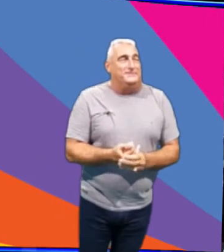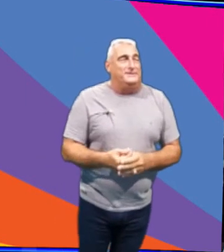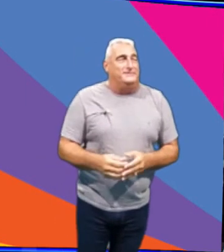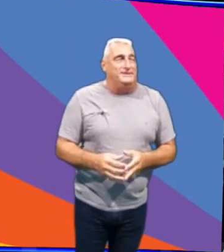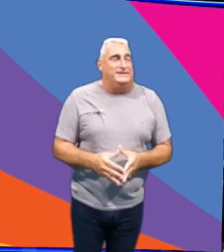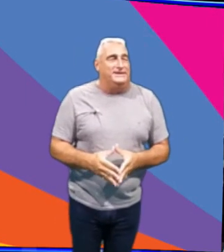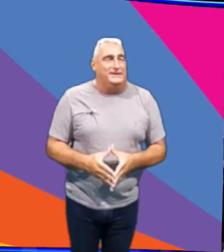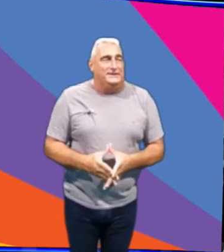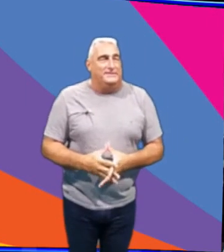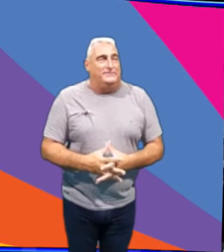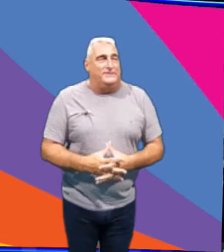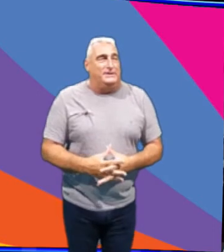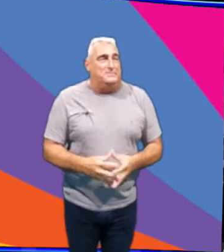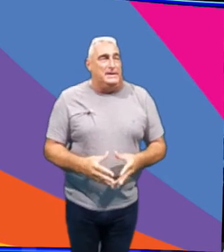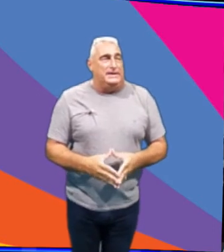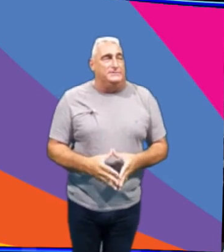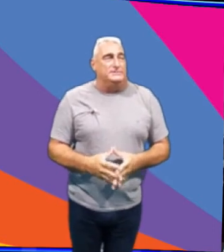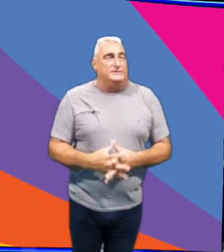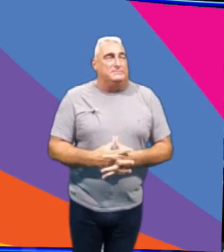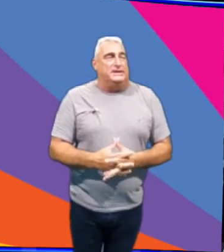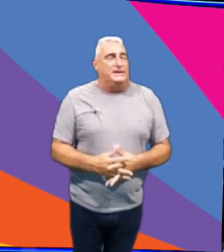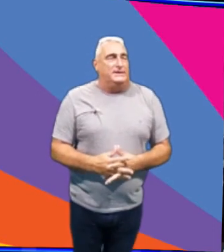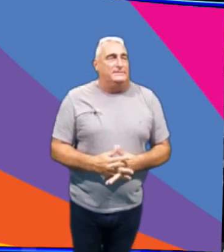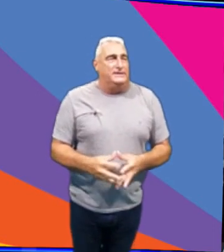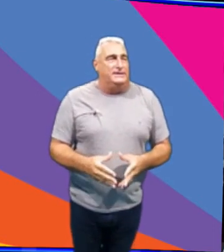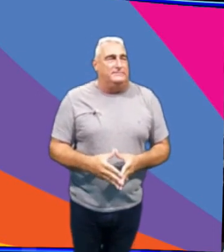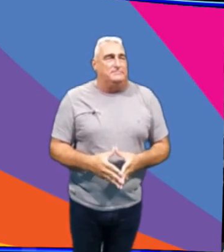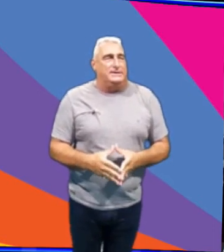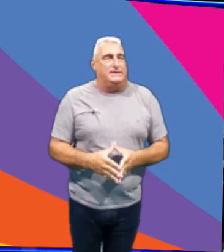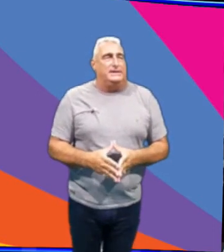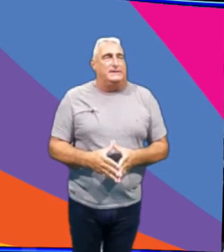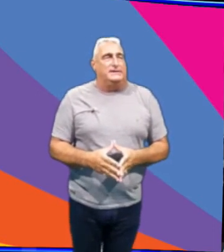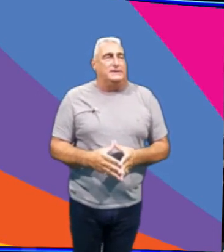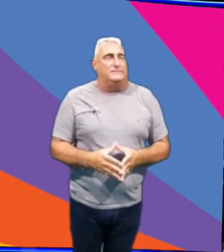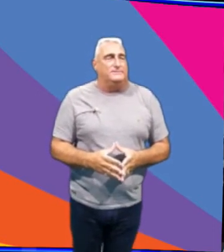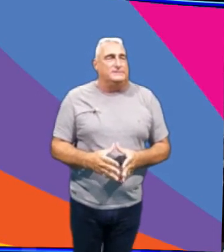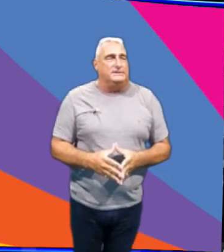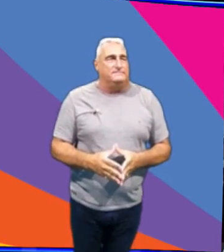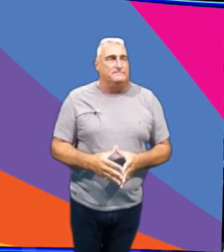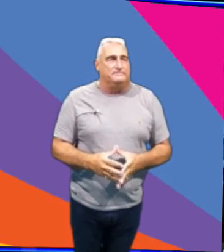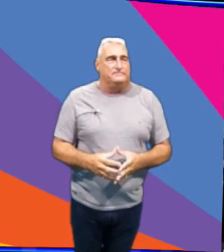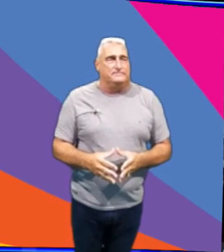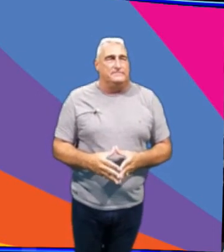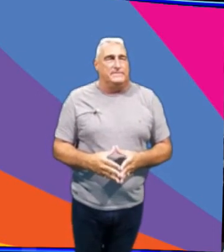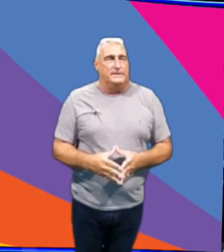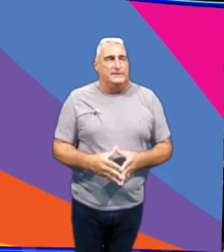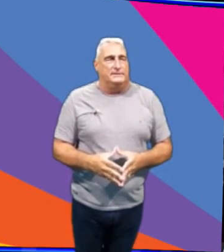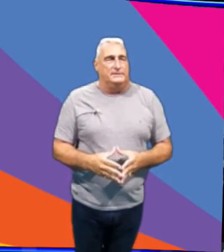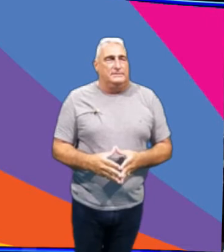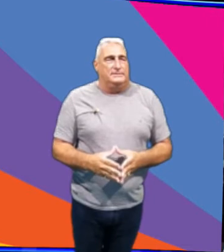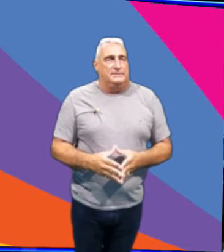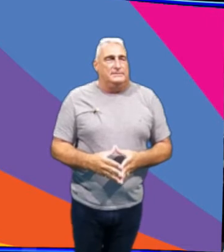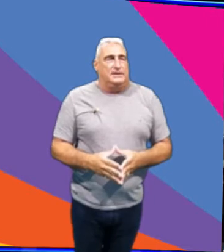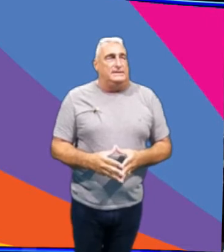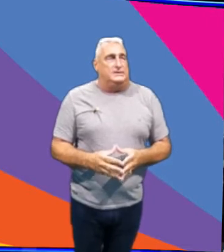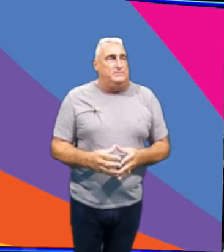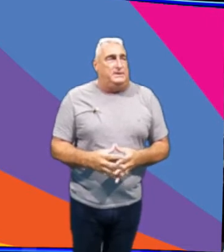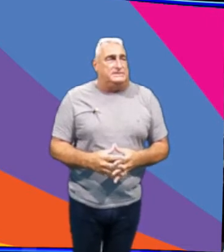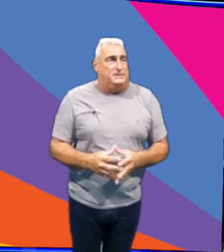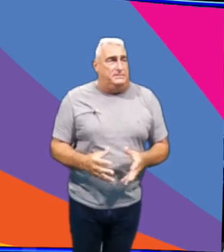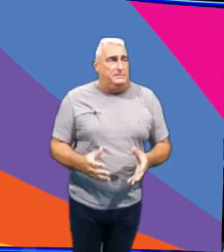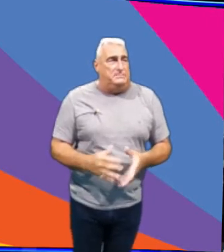Bueno, feliz cumpleaños entonces para Ricardo Alfonsín. Le mandé el feliz cumpleaños y esa la. Ahora se lo